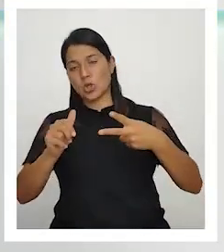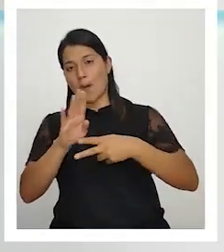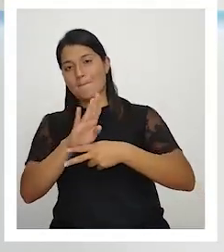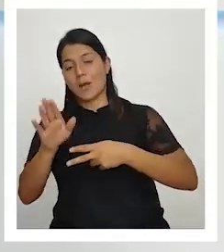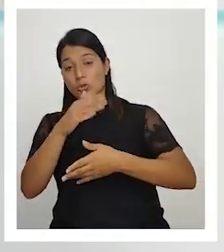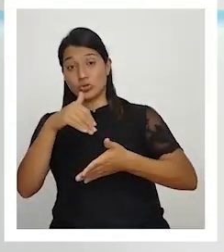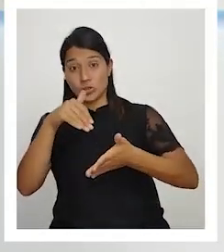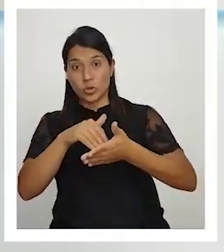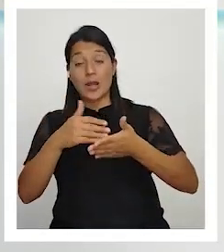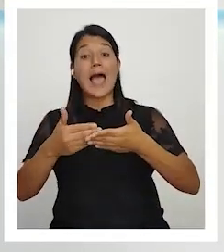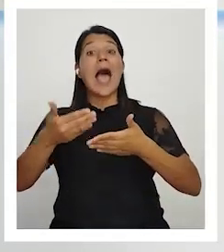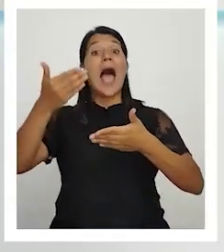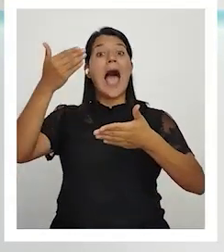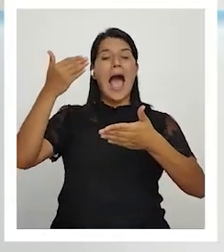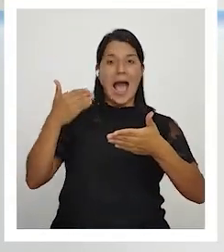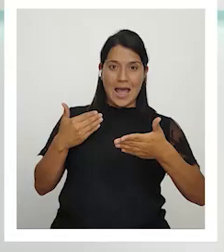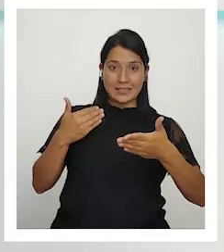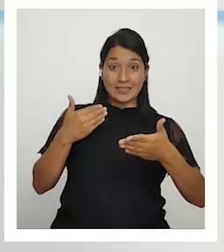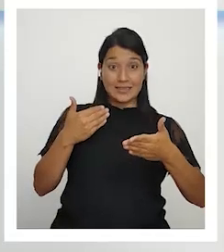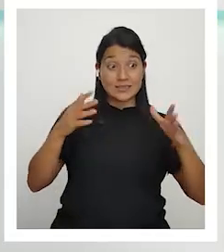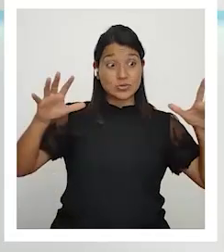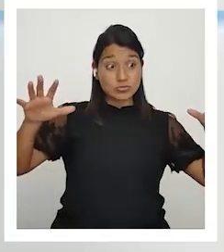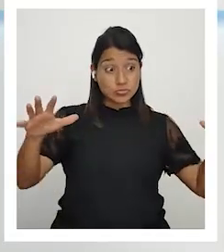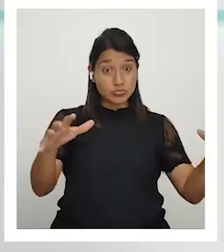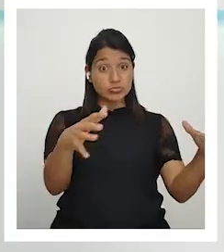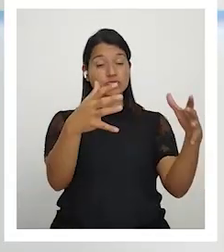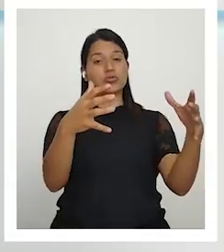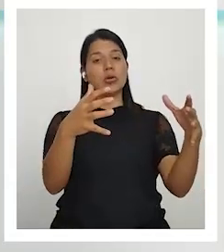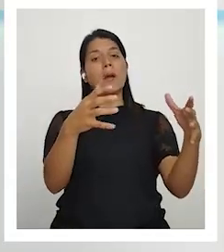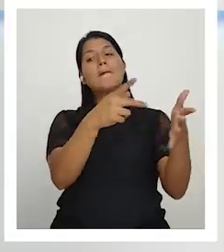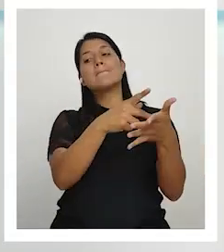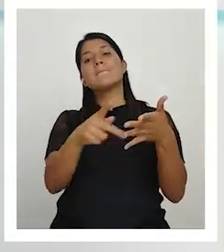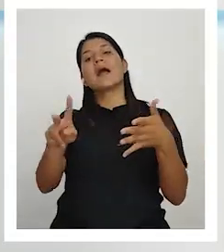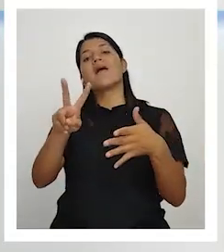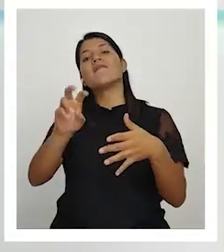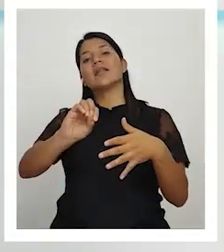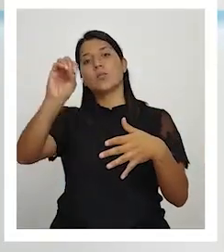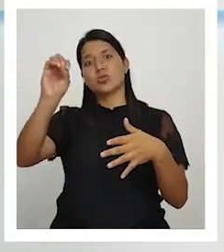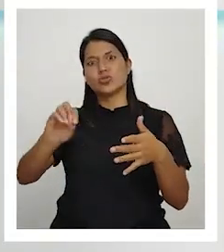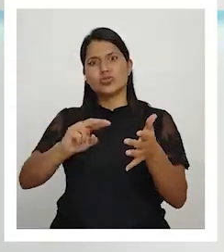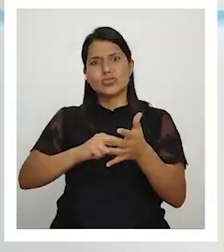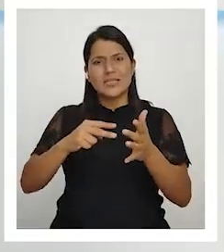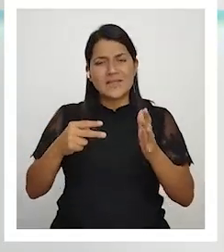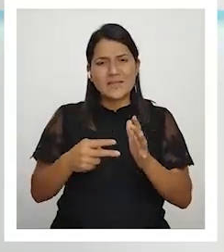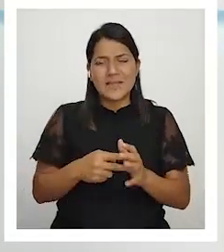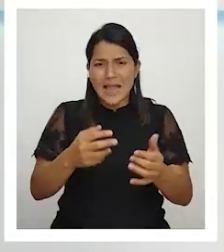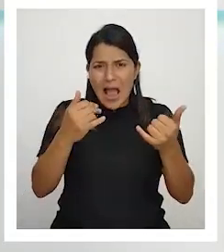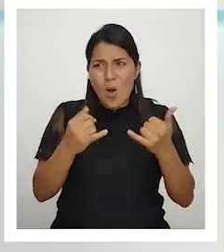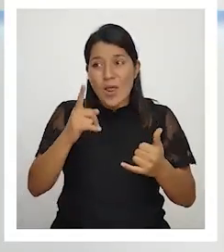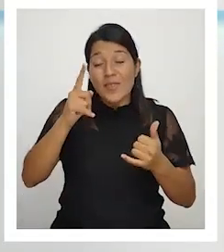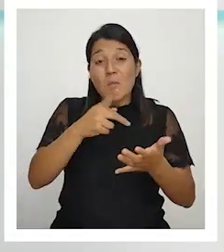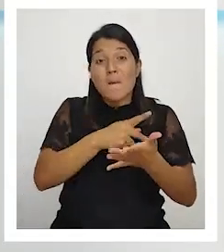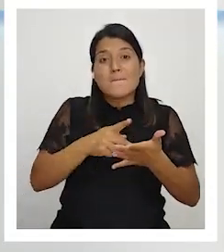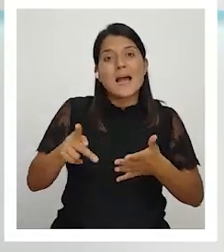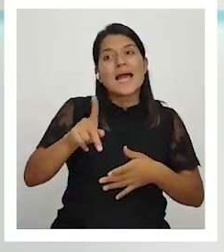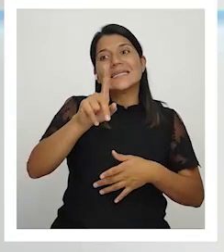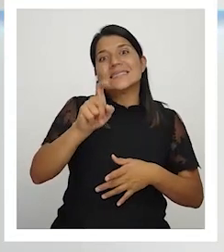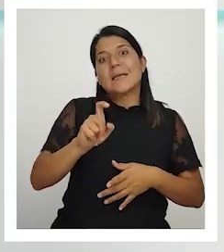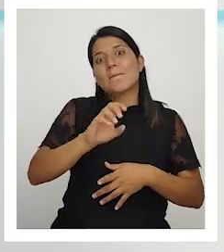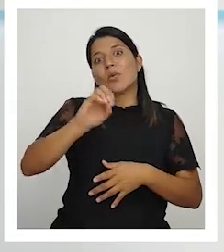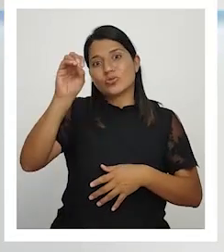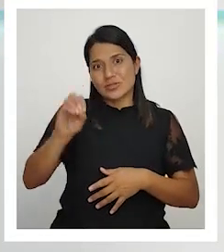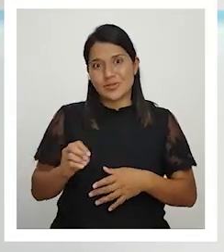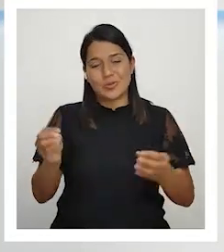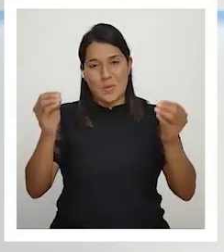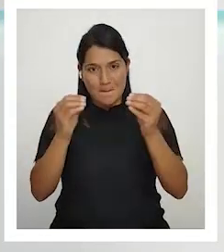antes entre todas pagábamos un 20%. Es decir, hay un incremento de más del 100% solo en la parte porcentual. Pero